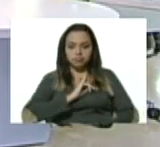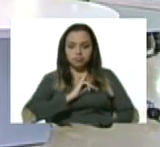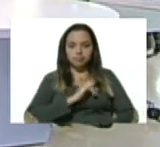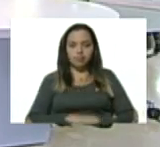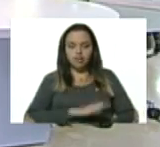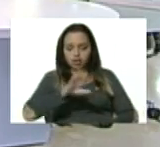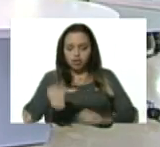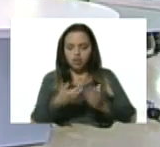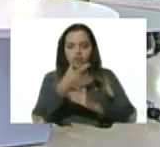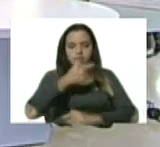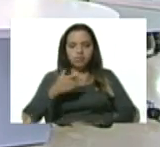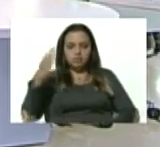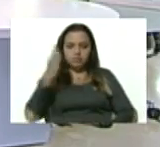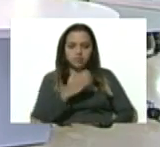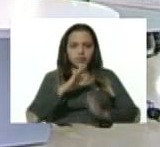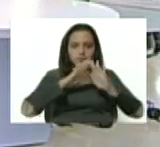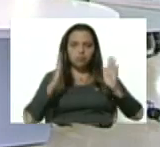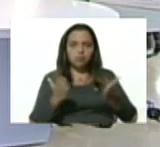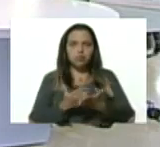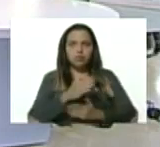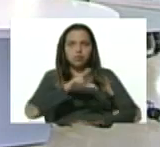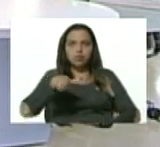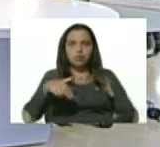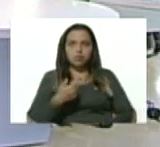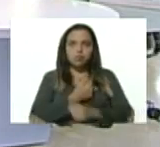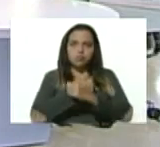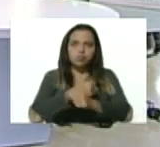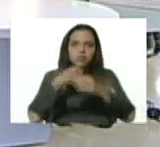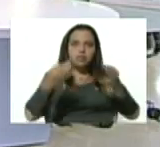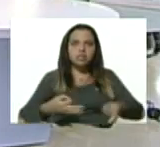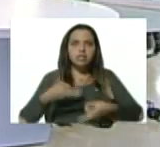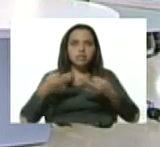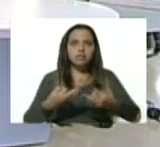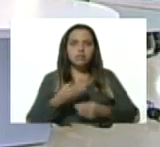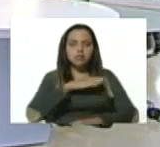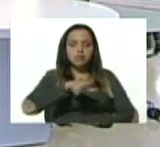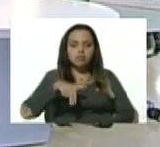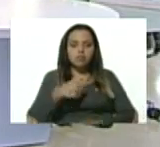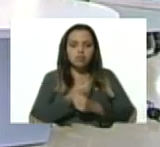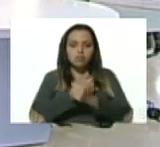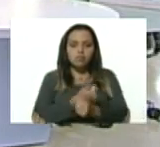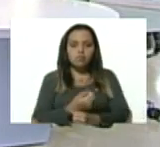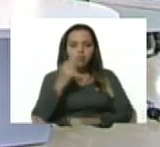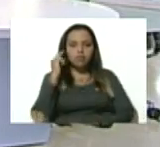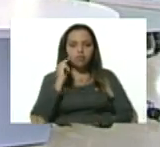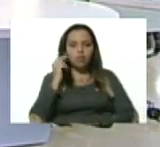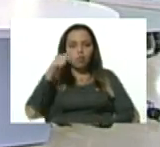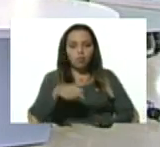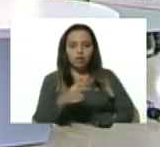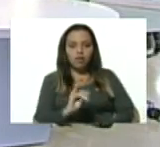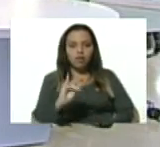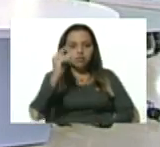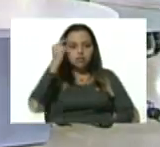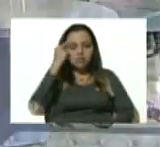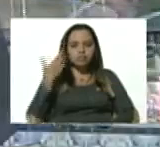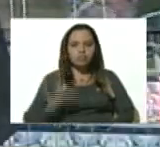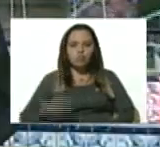mundo. Nuestro cariño de siempre, nuestro cariño bolivariano. Hoy estamos en una fecha